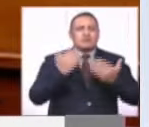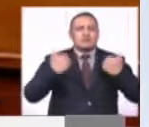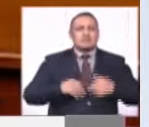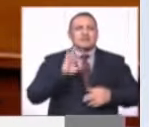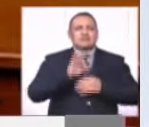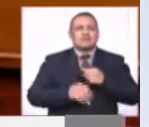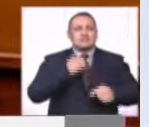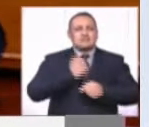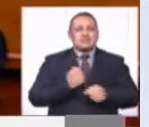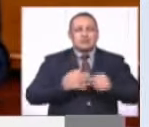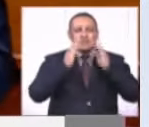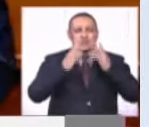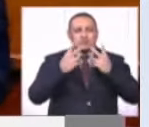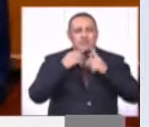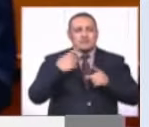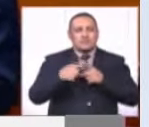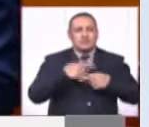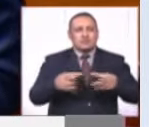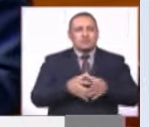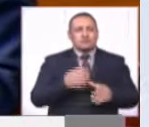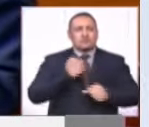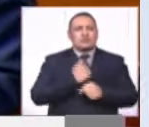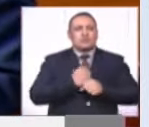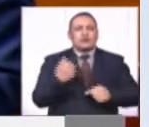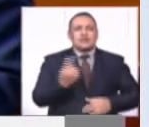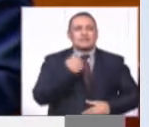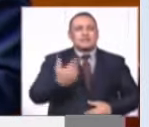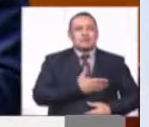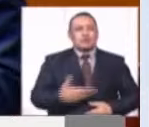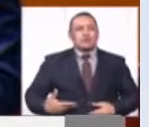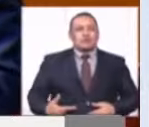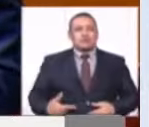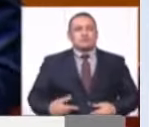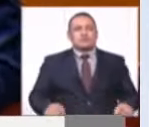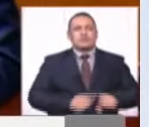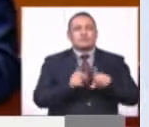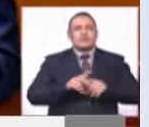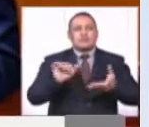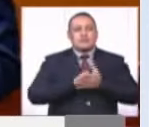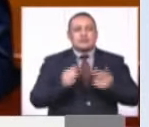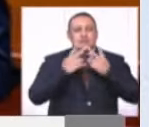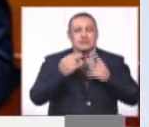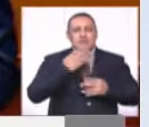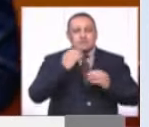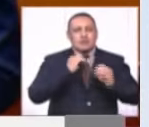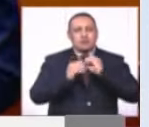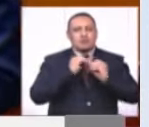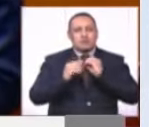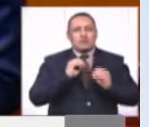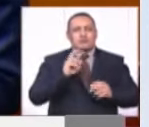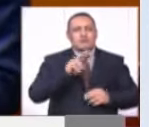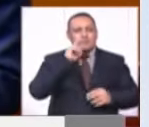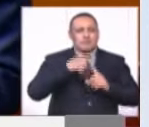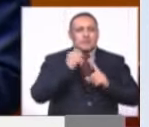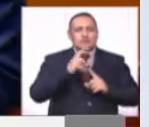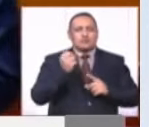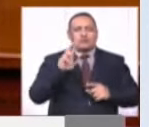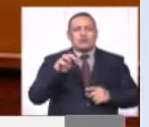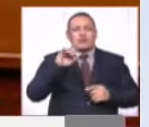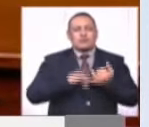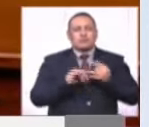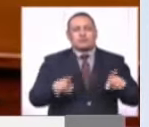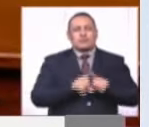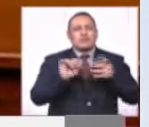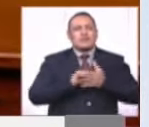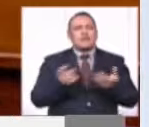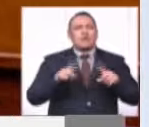3 años escuchando a diferentes actores de este gobierno. ¿Cuándo vamos a mejorar el Hospital Víctor Ramos de Huaraz? ¿Cuándo